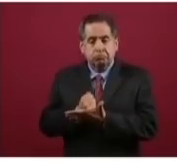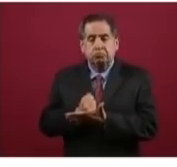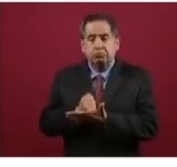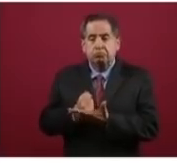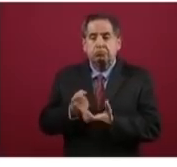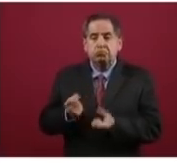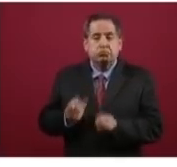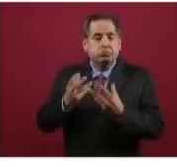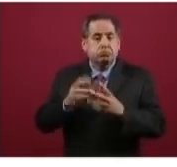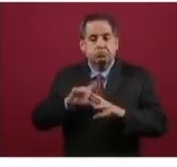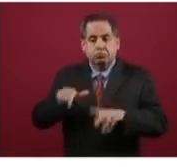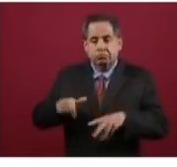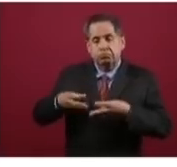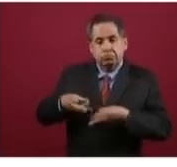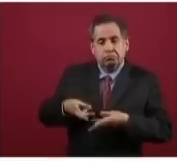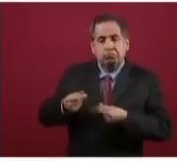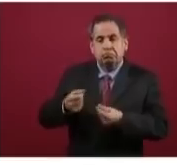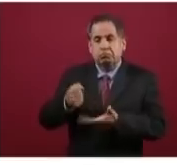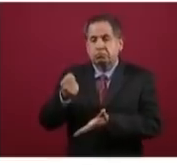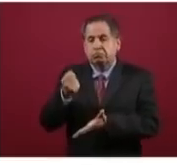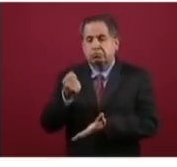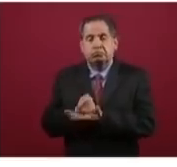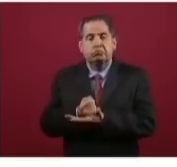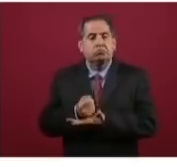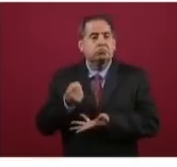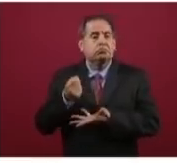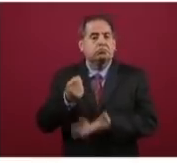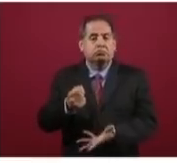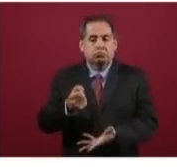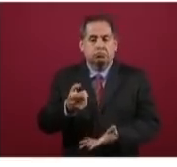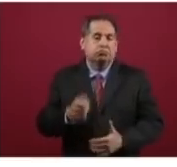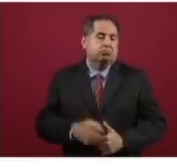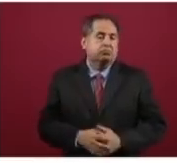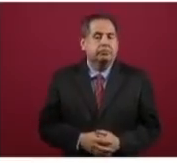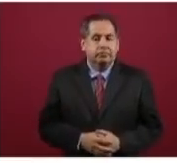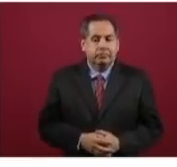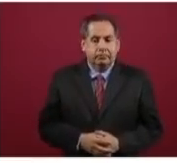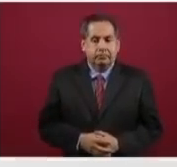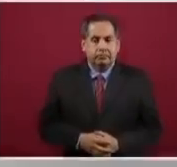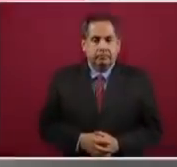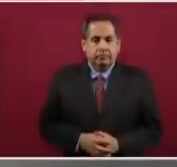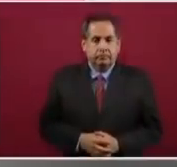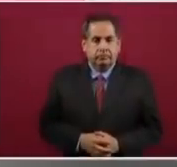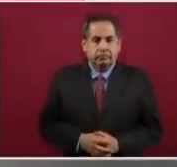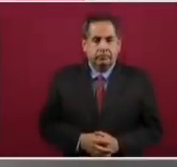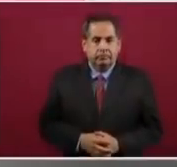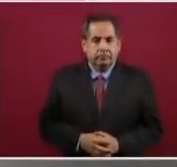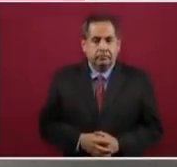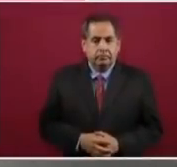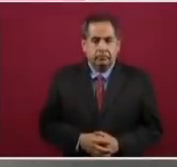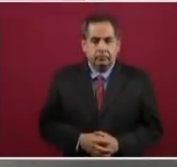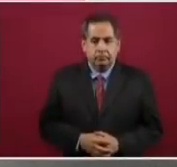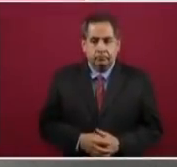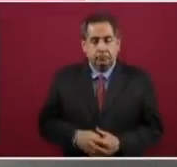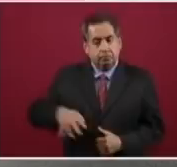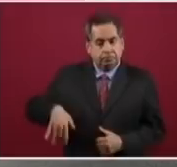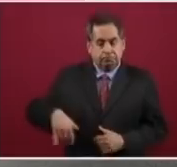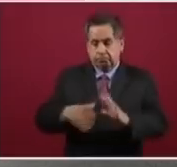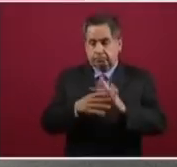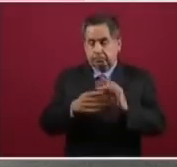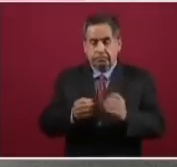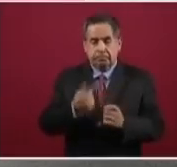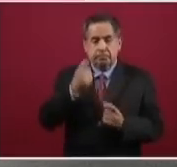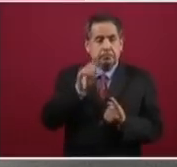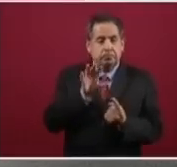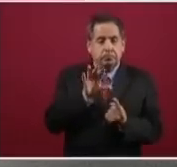ha sido determinado se aprueba el presupuesto de egresos de la federación como decíamos la primera variable